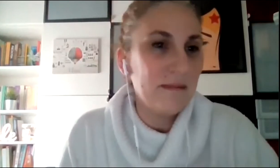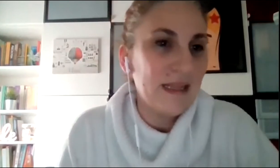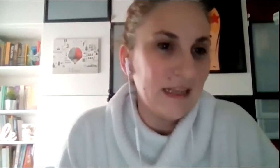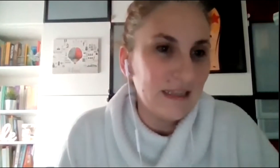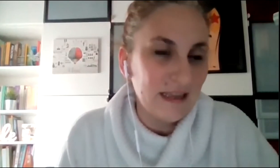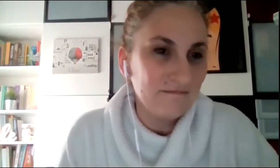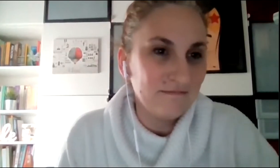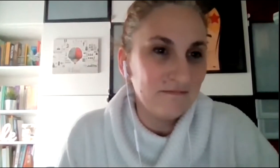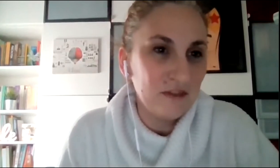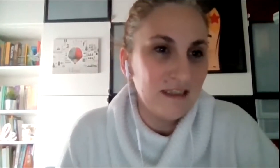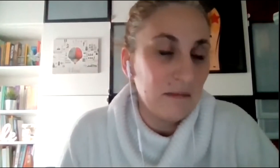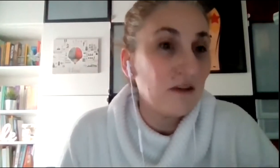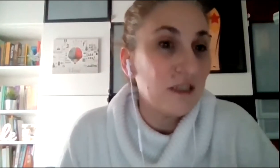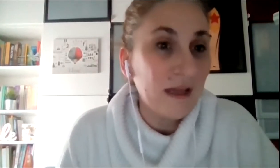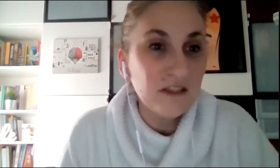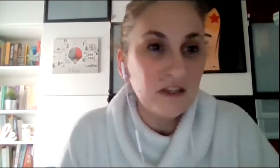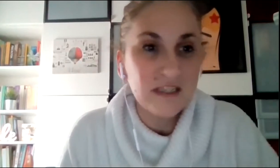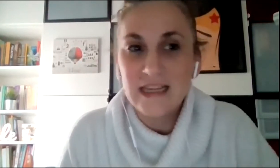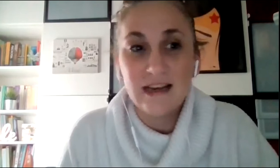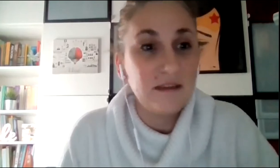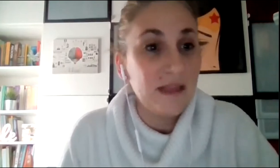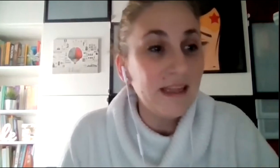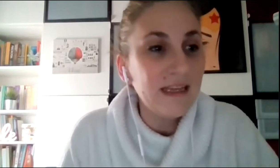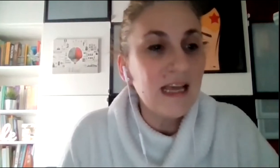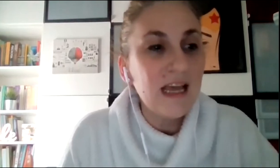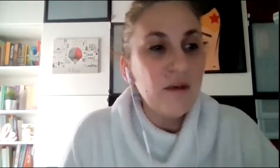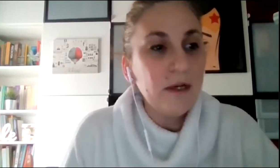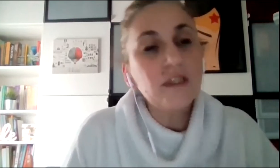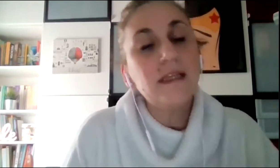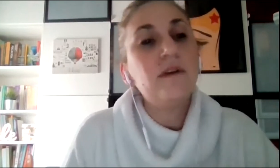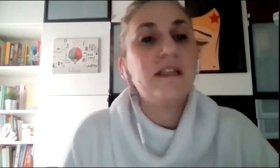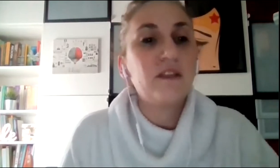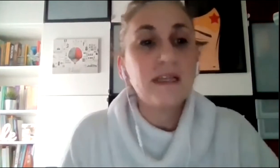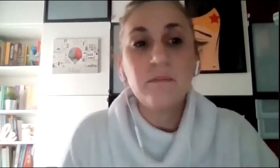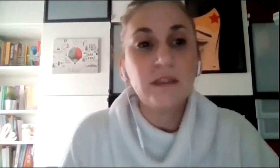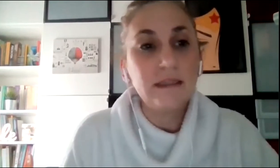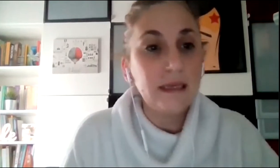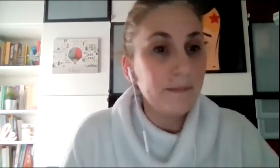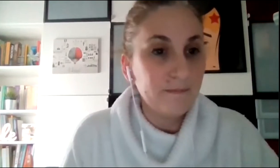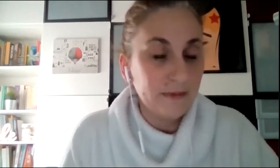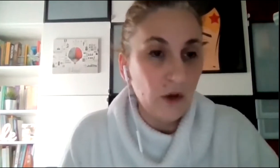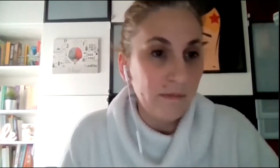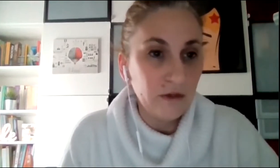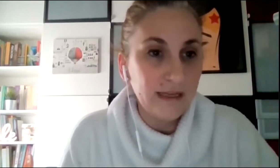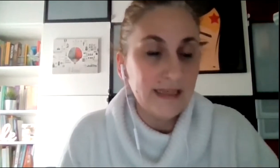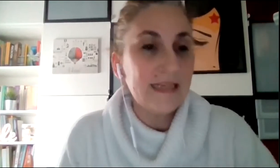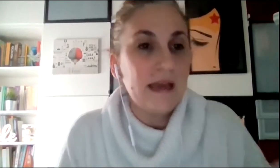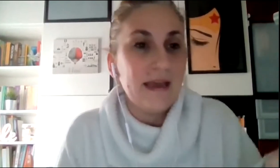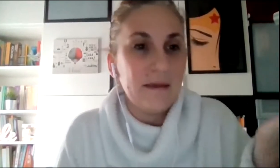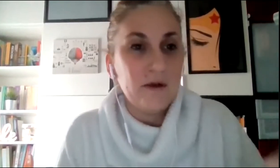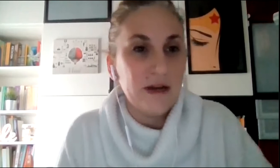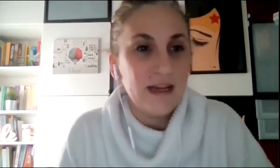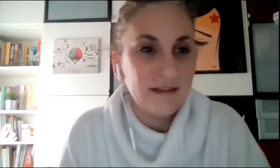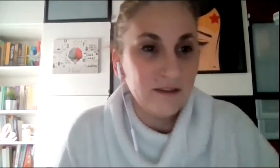pues, permanecer en determinados espacios en los que se hagan actividades, pero otros que tienen una afectación más importante, llega un momento en que tienes